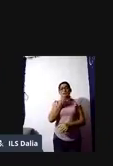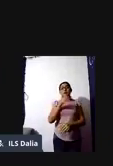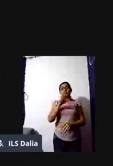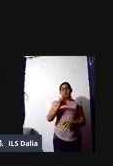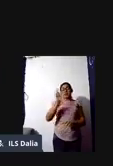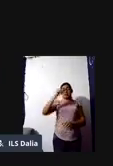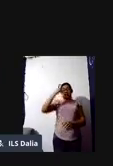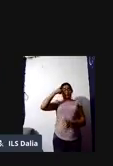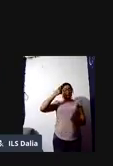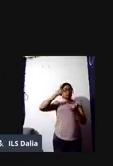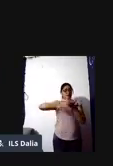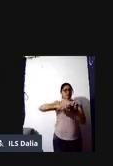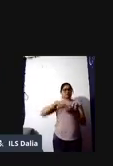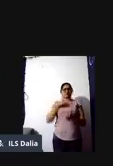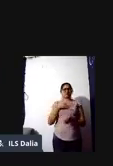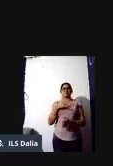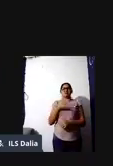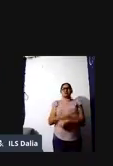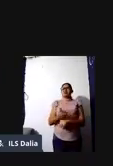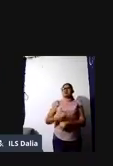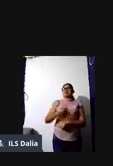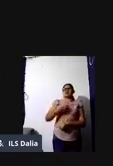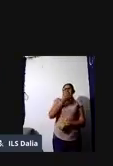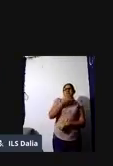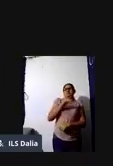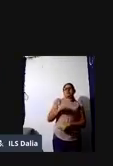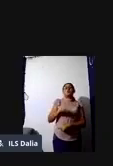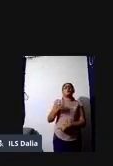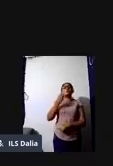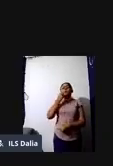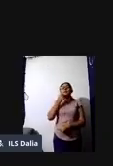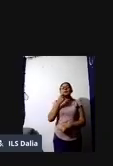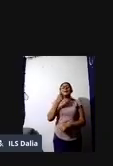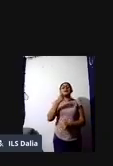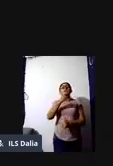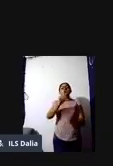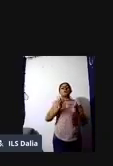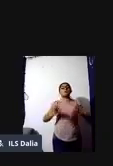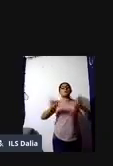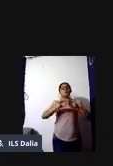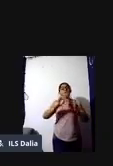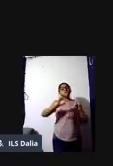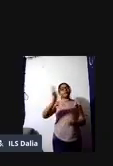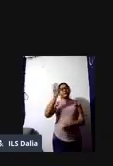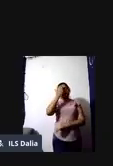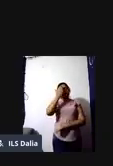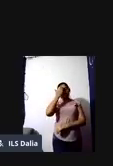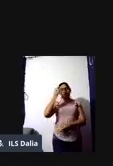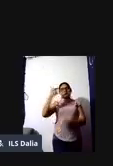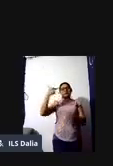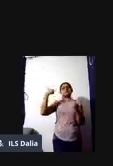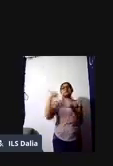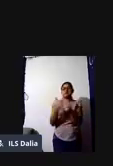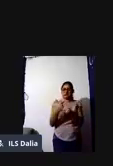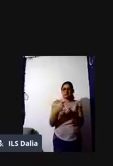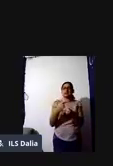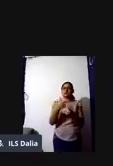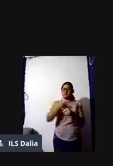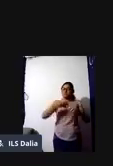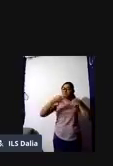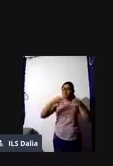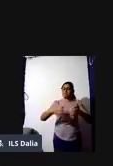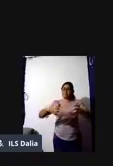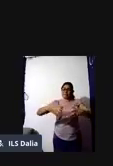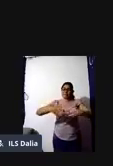otra canaleta. De entrada estoy reconociendo que tengo una situación emocional reactiva. Estoy